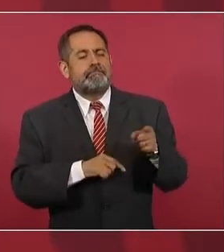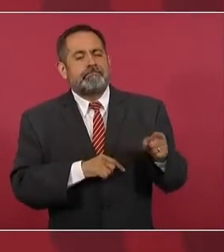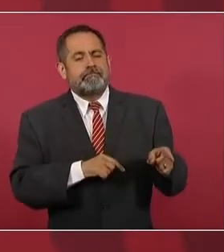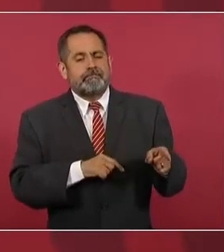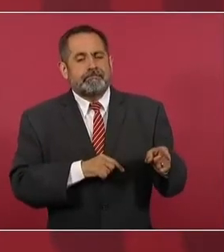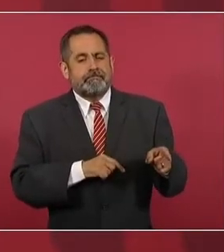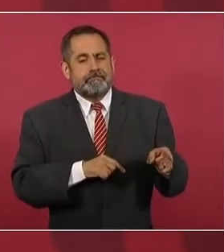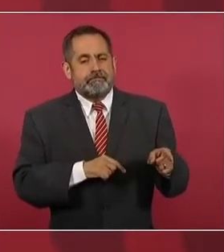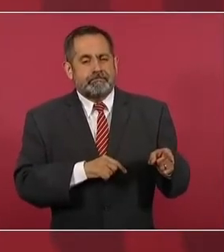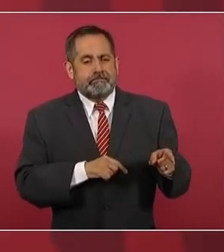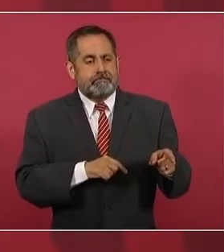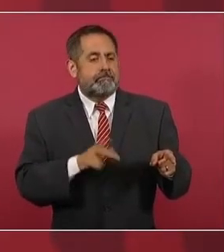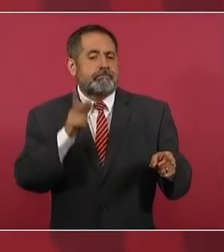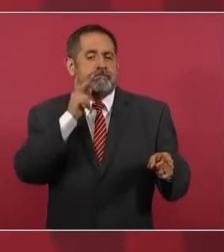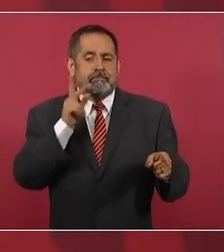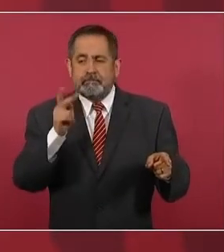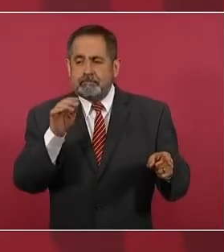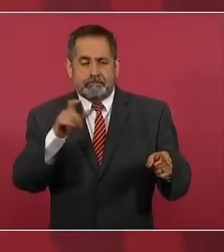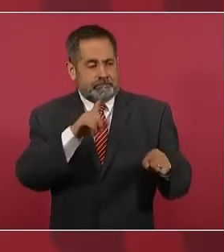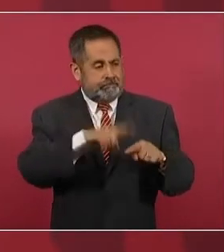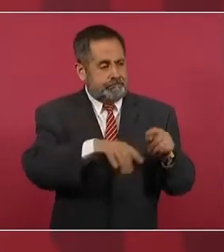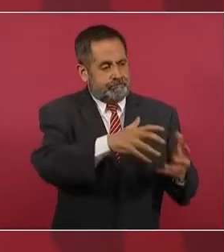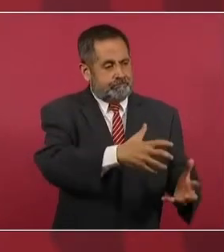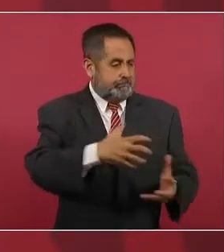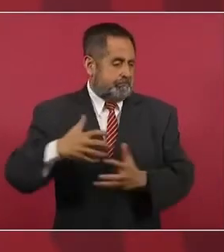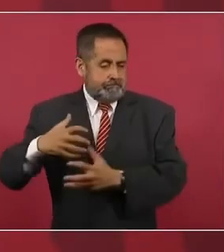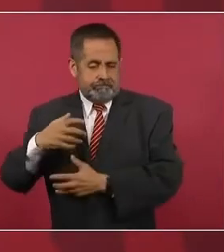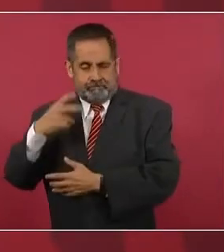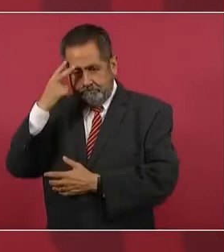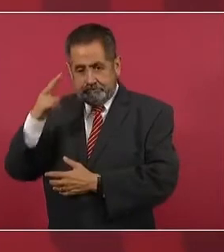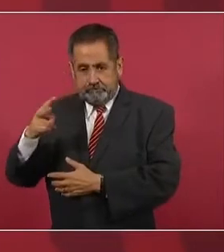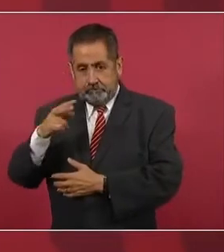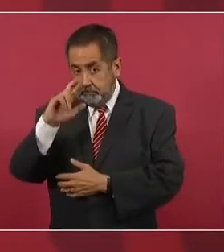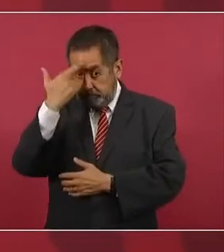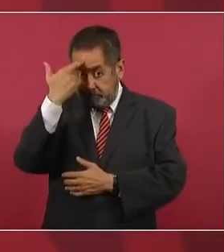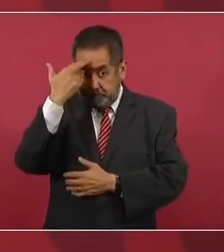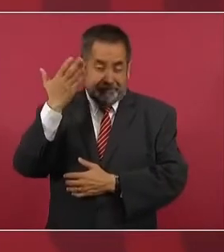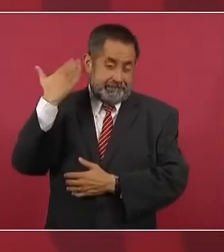con la recuperación del petróleo, que estaba en manos de extranjeros.